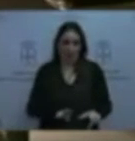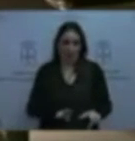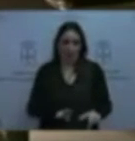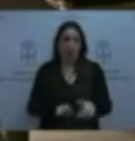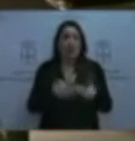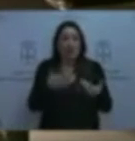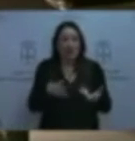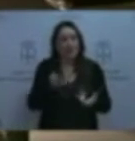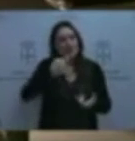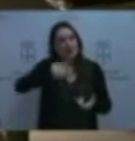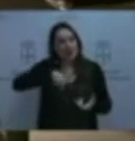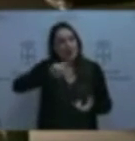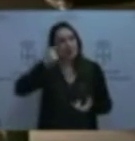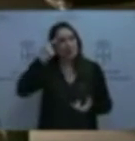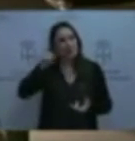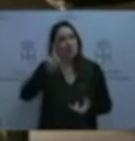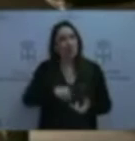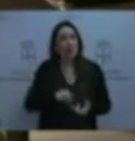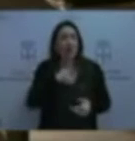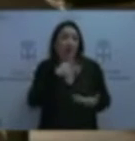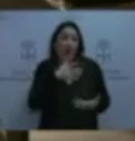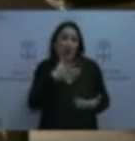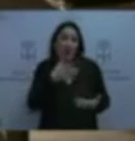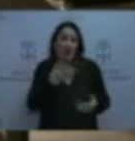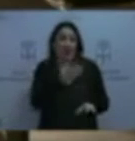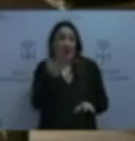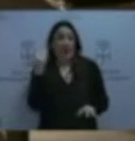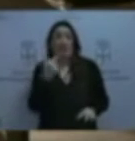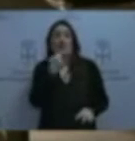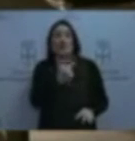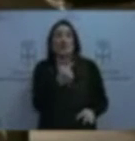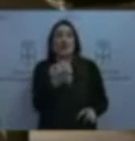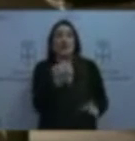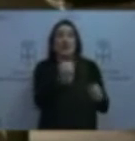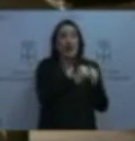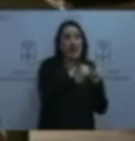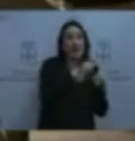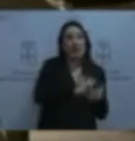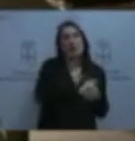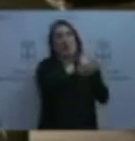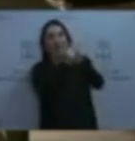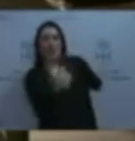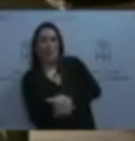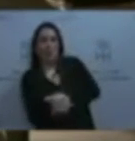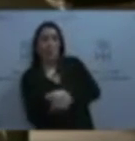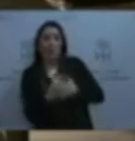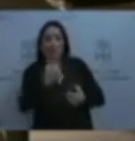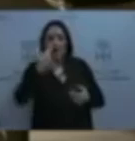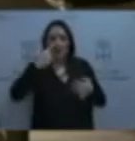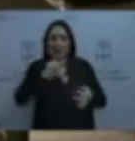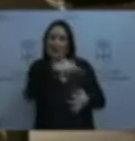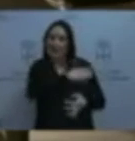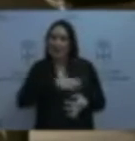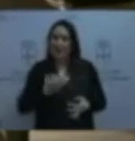sabemos también que ahora ya nadie cree que los que nos decían que había que pasar del carbón al ratón, lo que realmente querían era cerrar la minería